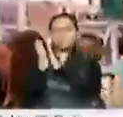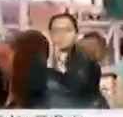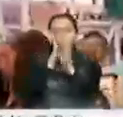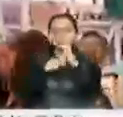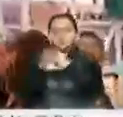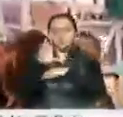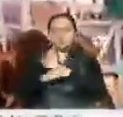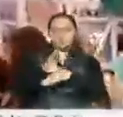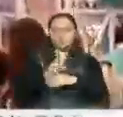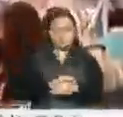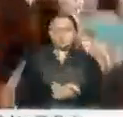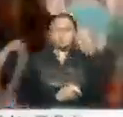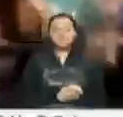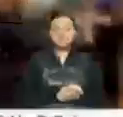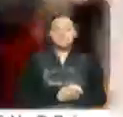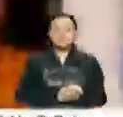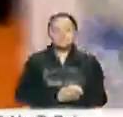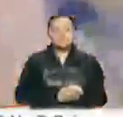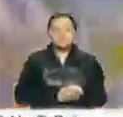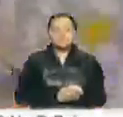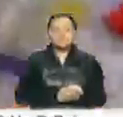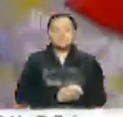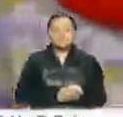Central Ecuatoriano.